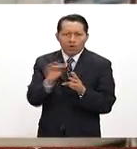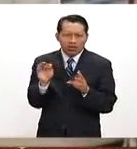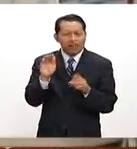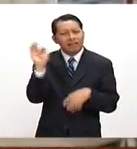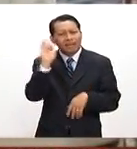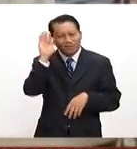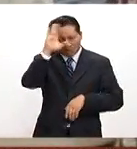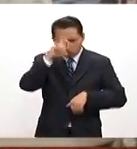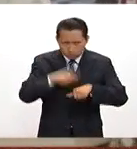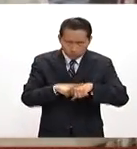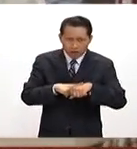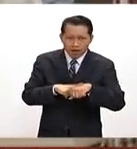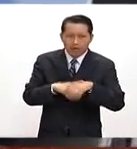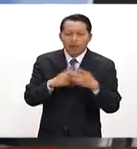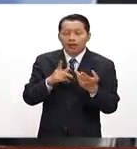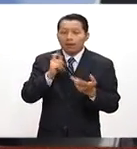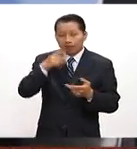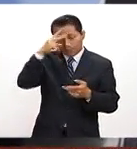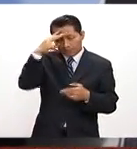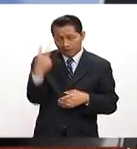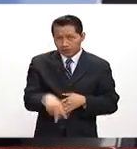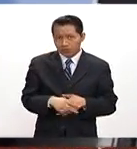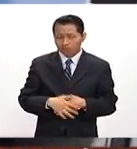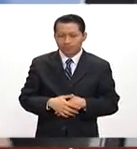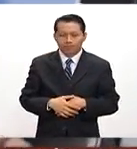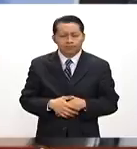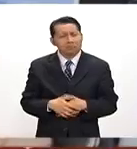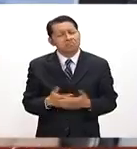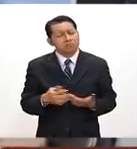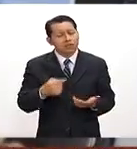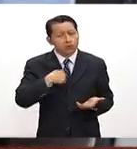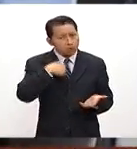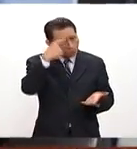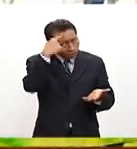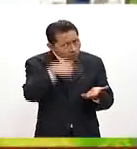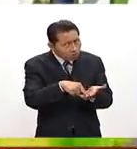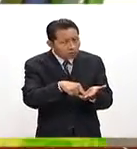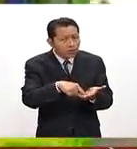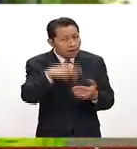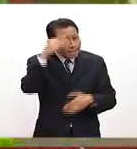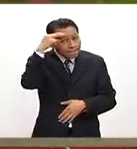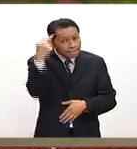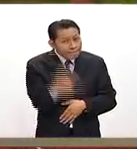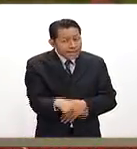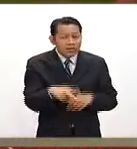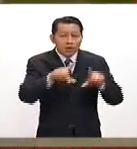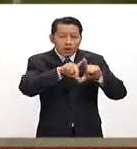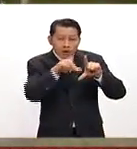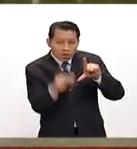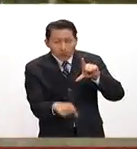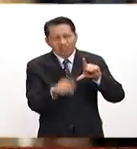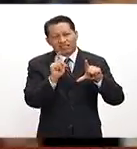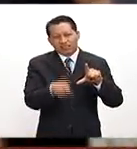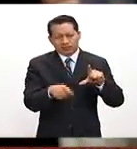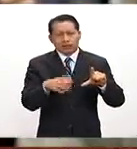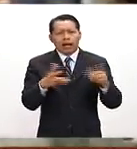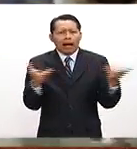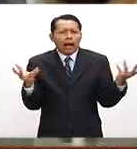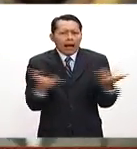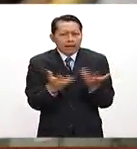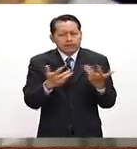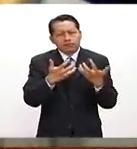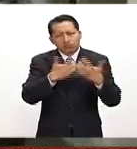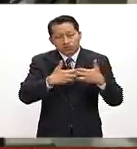cuestiones culturales de México? Yo creo que México es un país básicamente de emprendedores y lo que ha faltado